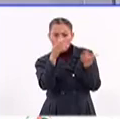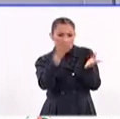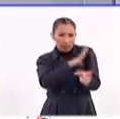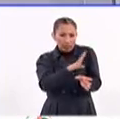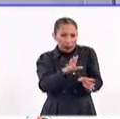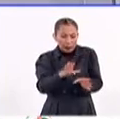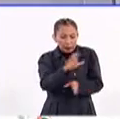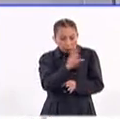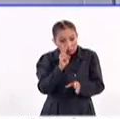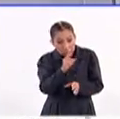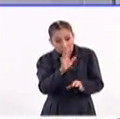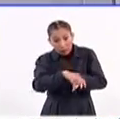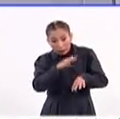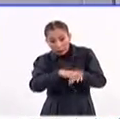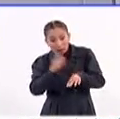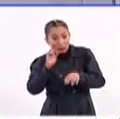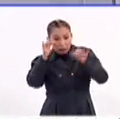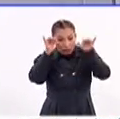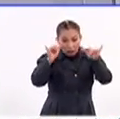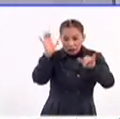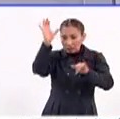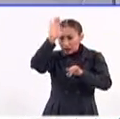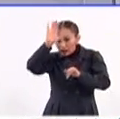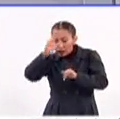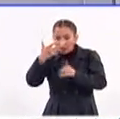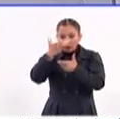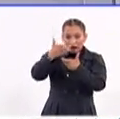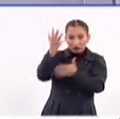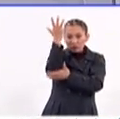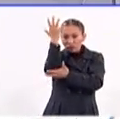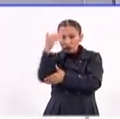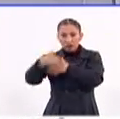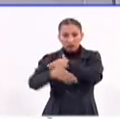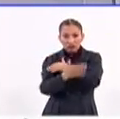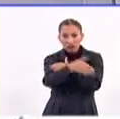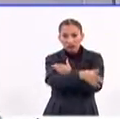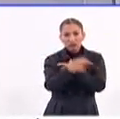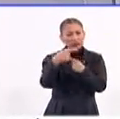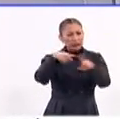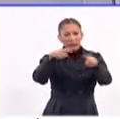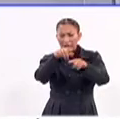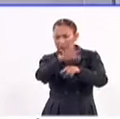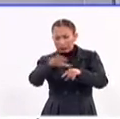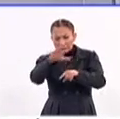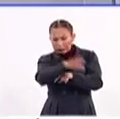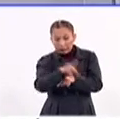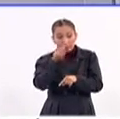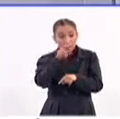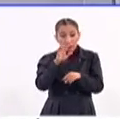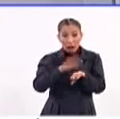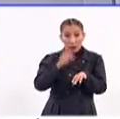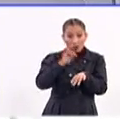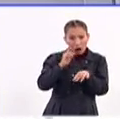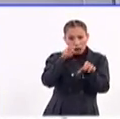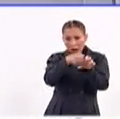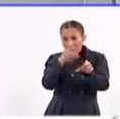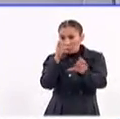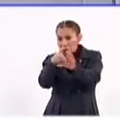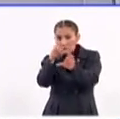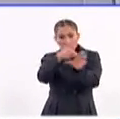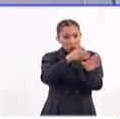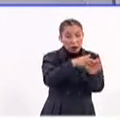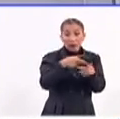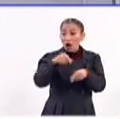términos generales, hablamos de ganadería, ciencias agrícolas, forestales, pesqueras, en otros, pero en particular a las que